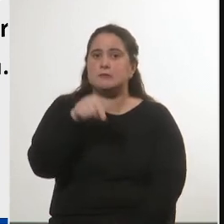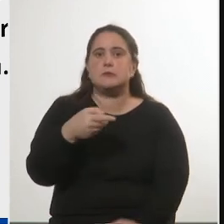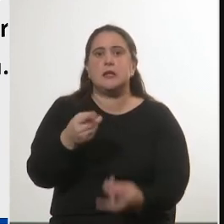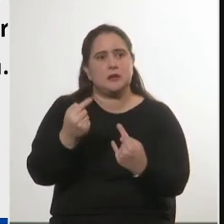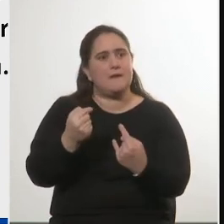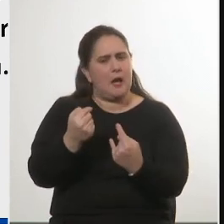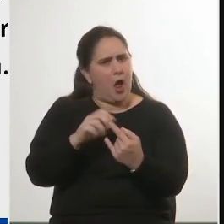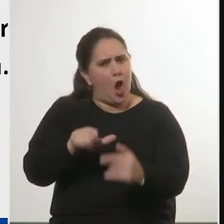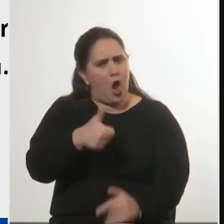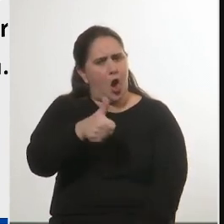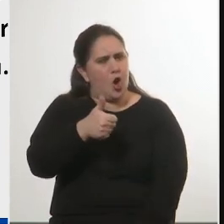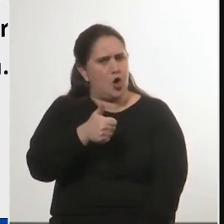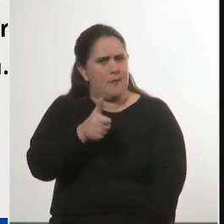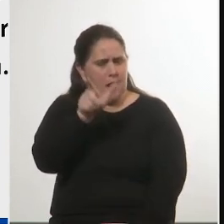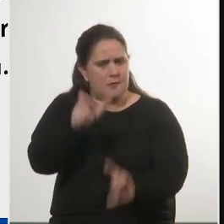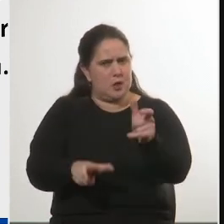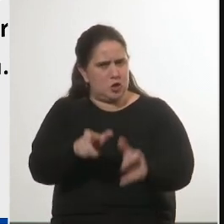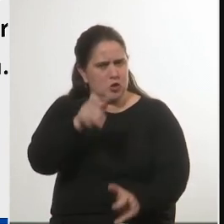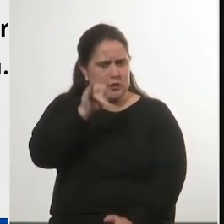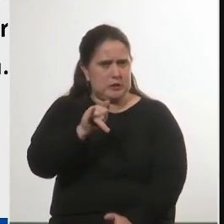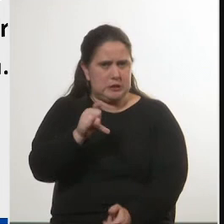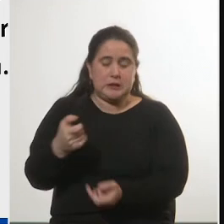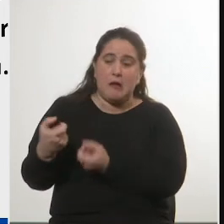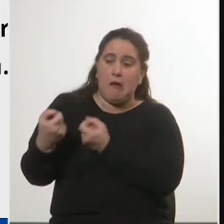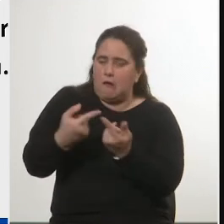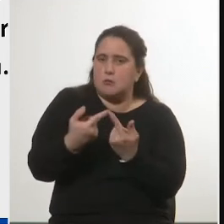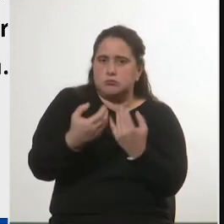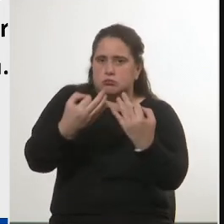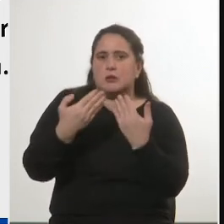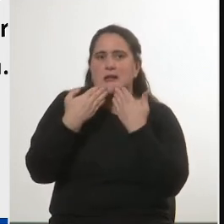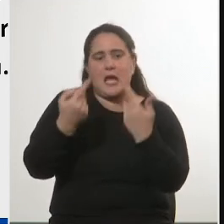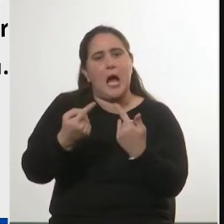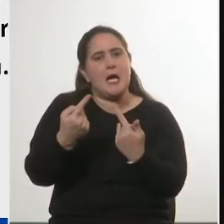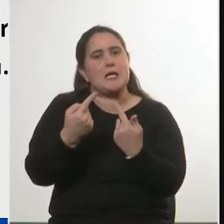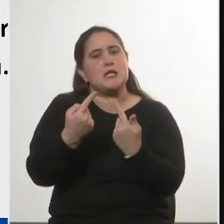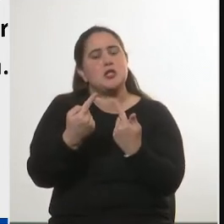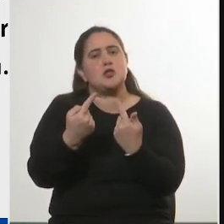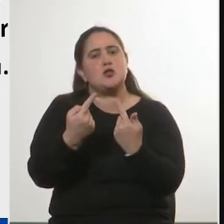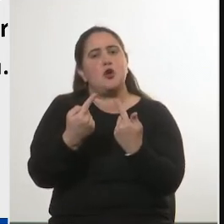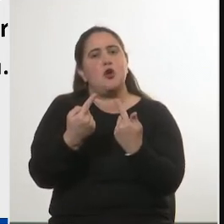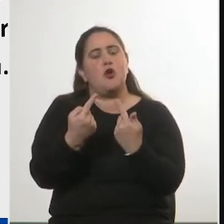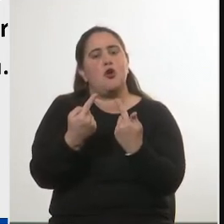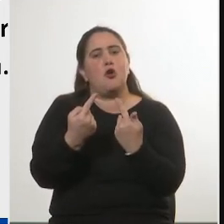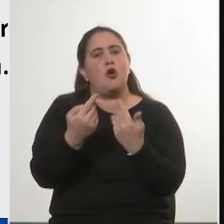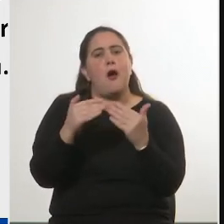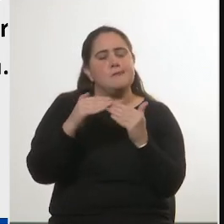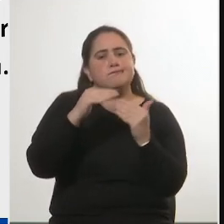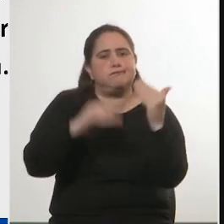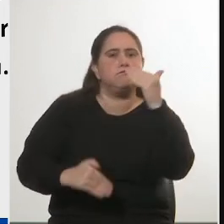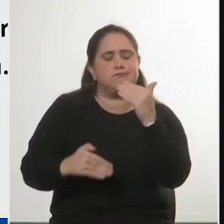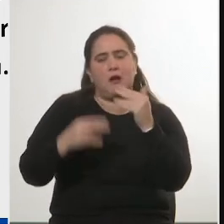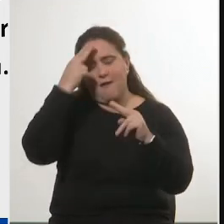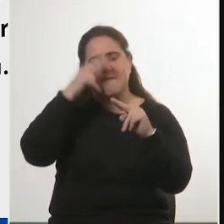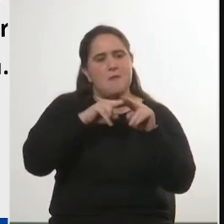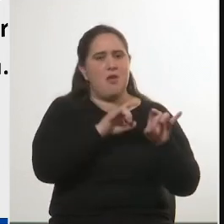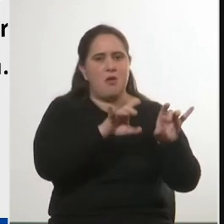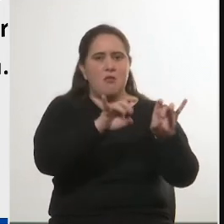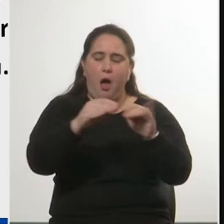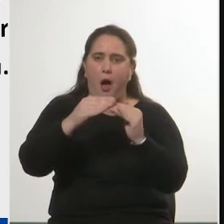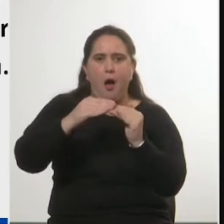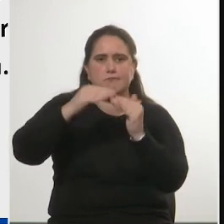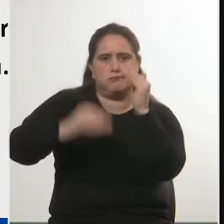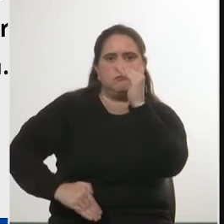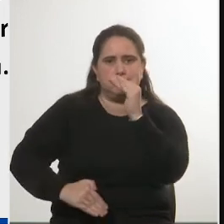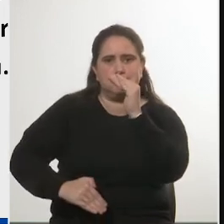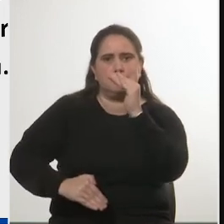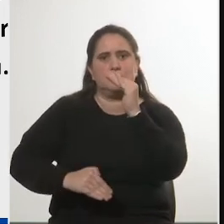sido un gran logro para la humanidad, contribuyendo sustancialmente a mitigar el impacto de las enfermedades transmisibles